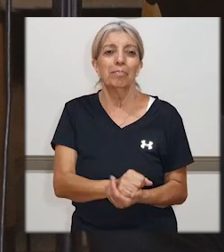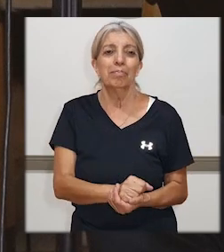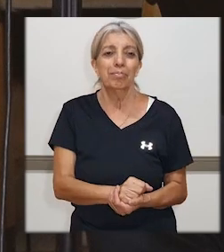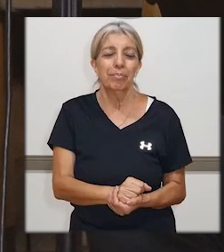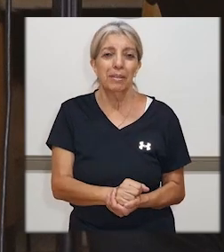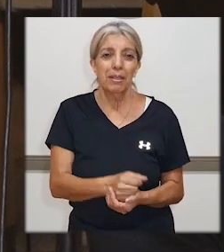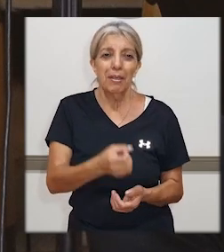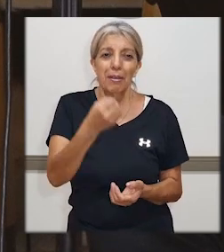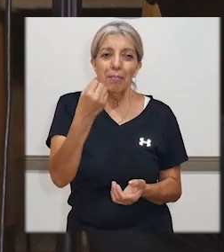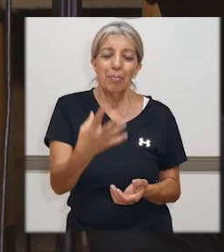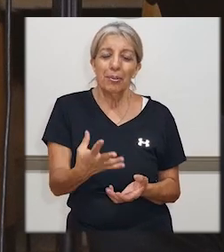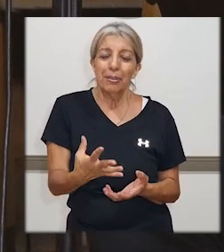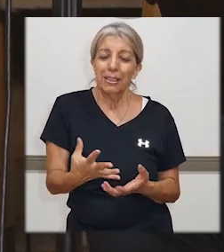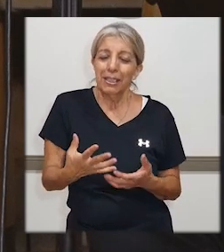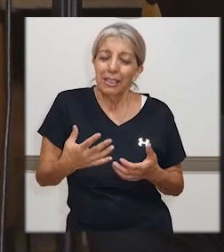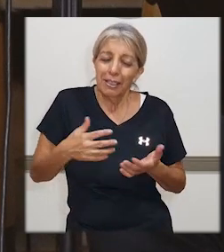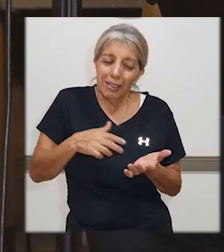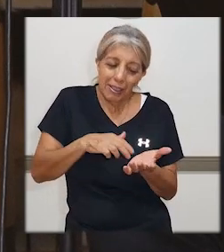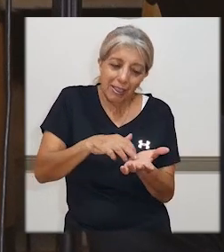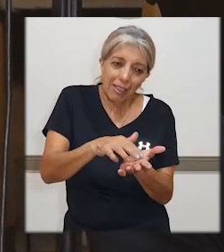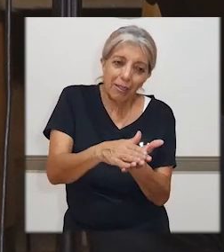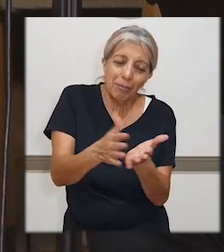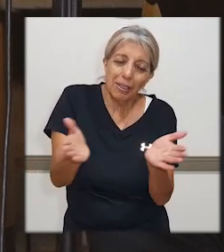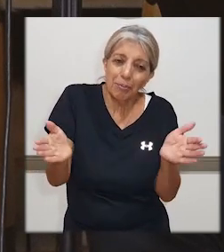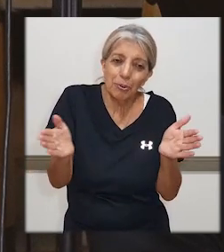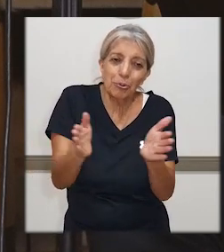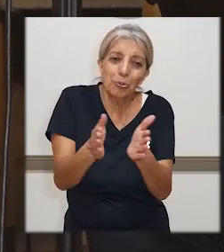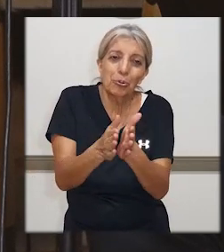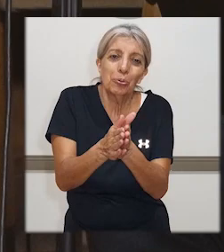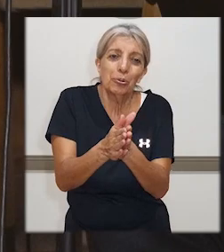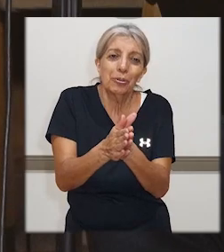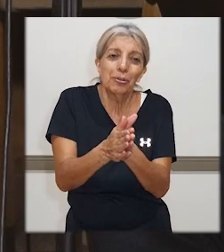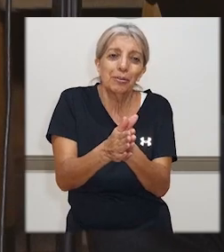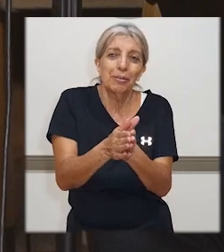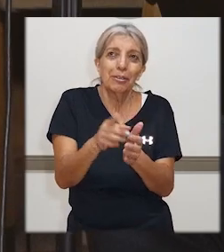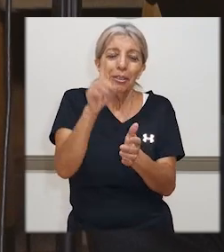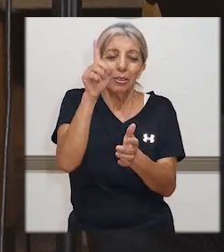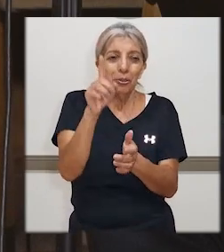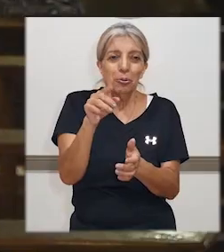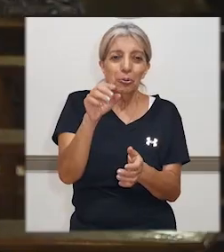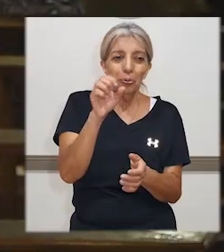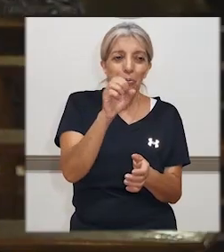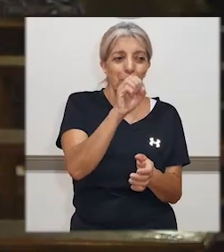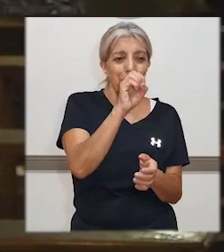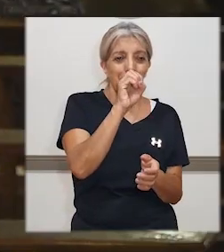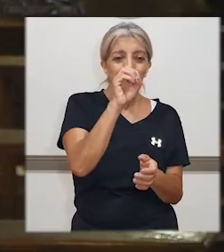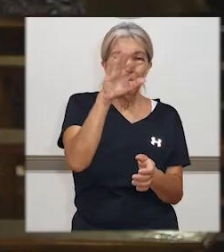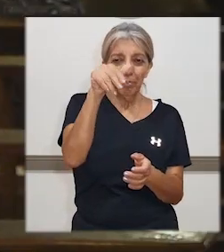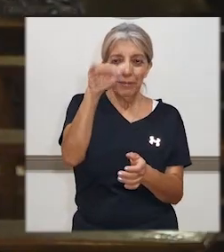Mi gracia te basta para caminar. Y tú me